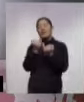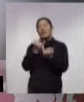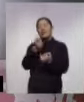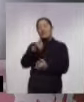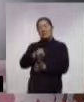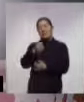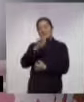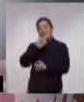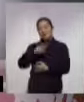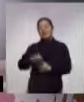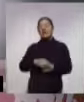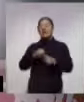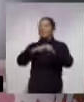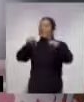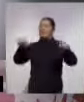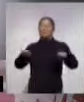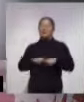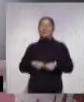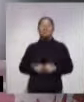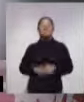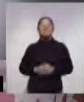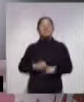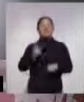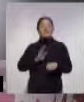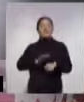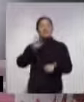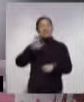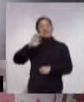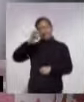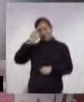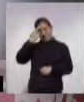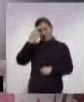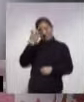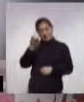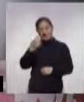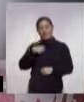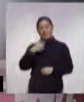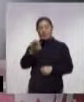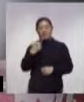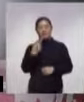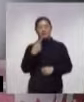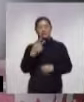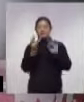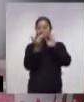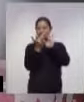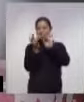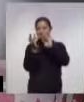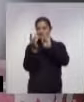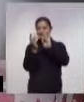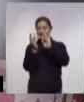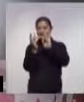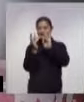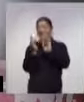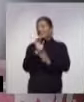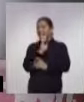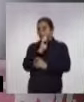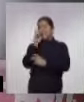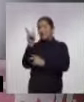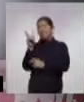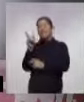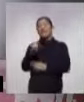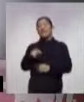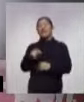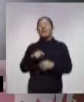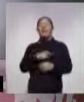el equipo. Y sobre todo, mire, recordarle que para que estemos en contacto usted y nosotros, qué mejor que darle